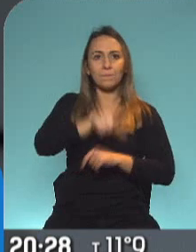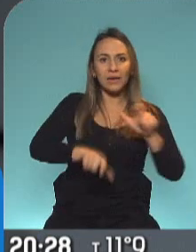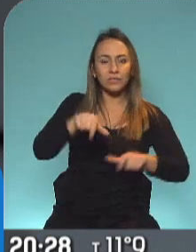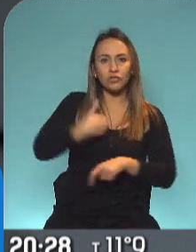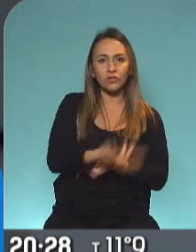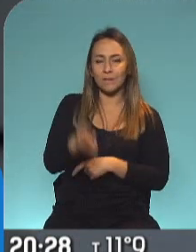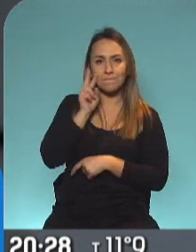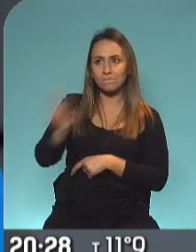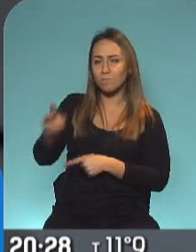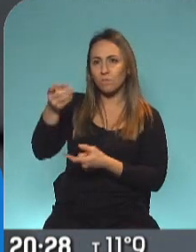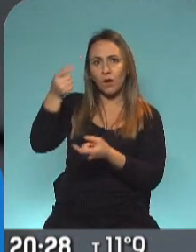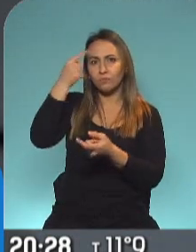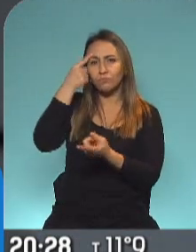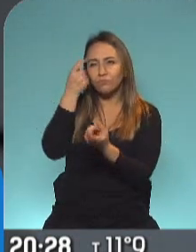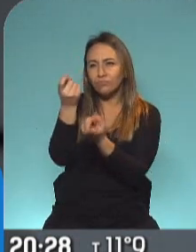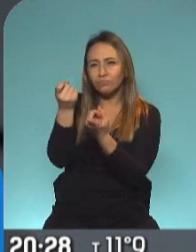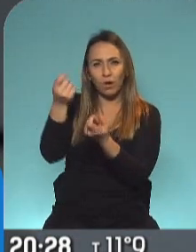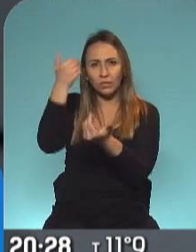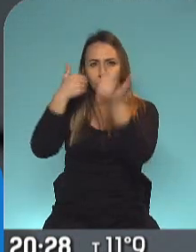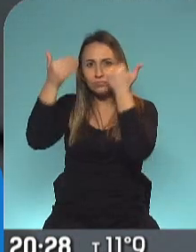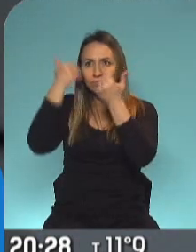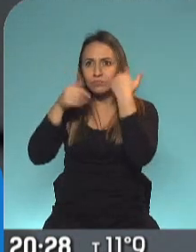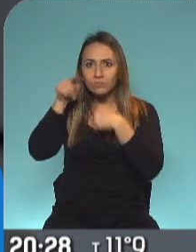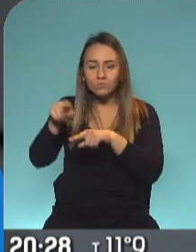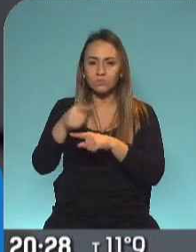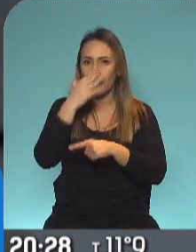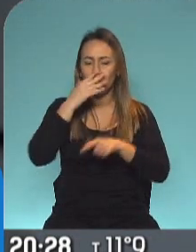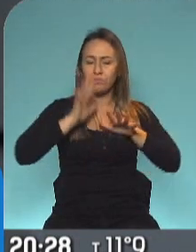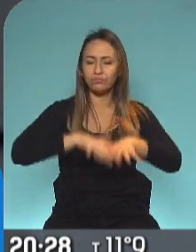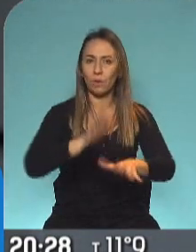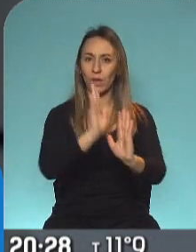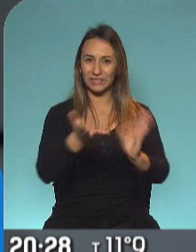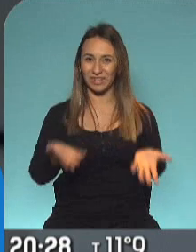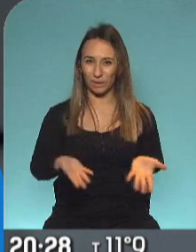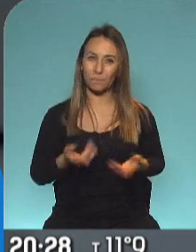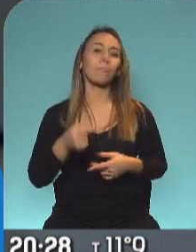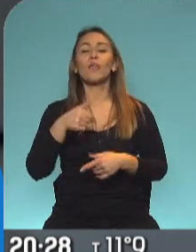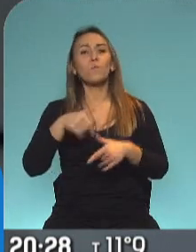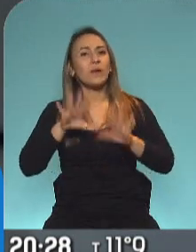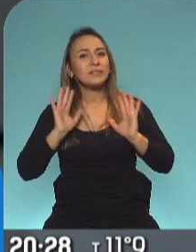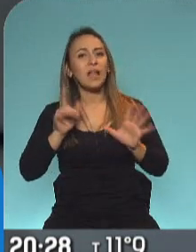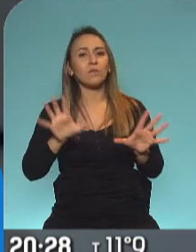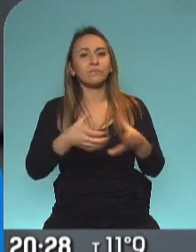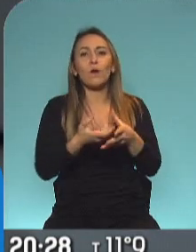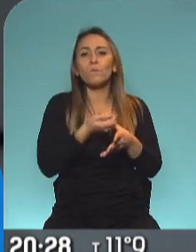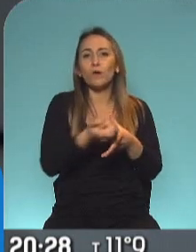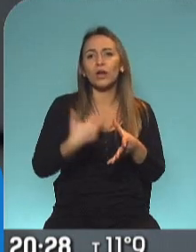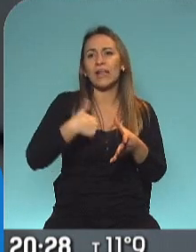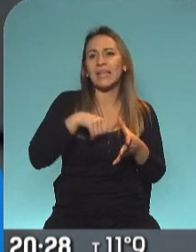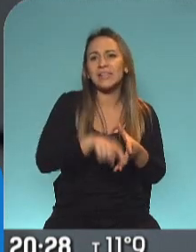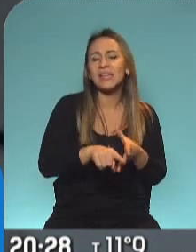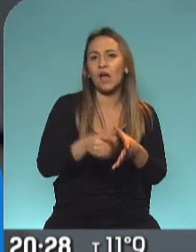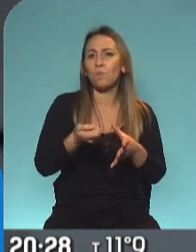muy atentos, porque estos sectores, que insisto, son marginales en Argentina, son minoritarios, pero digo, hay que empezar a dar